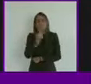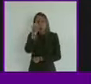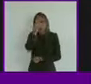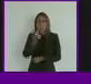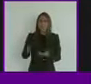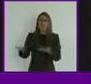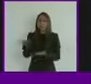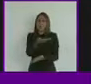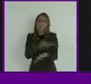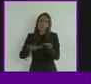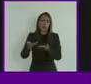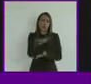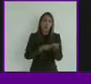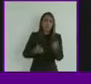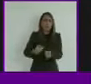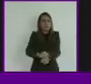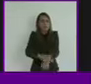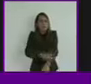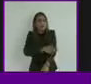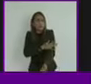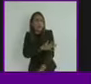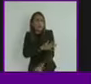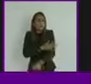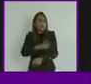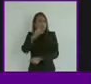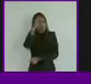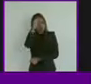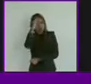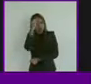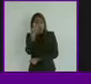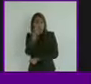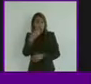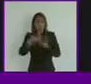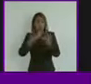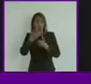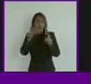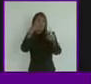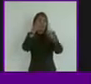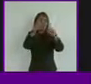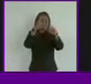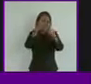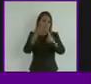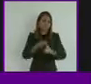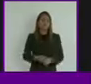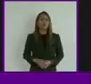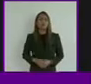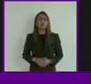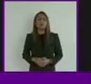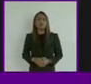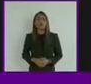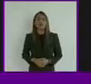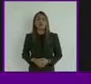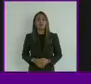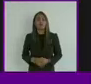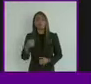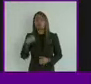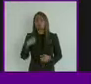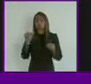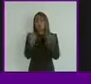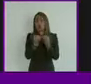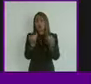manera inteligente emocionalmente para llegar después a otros objetivos muy particulares. En ese sentido, veo y me permití revisar